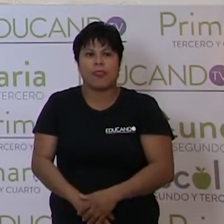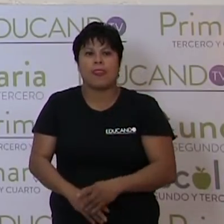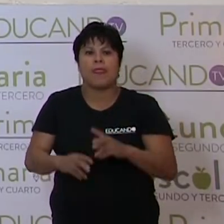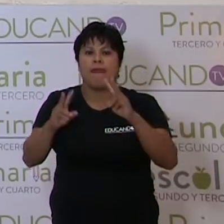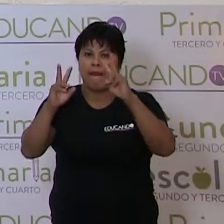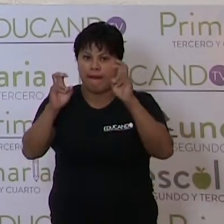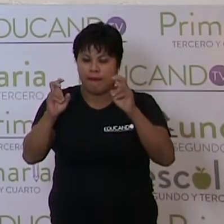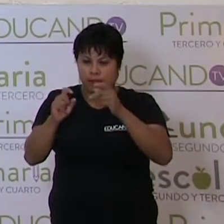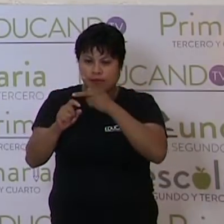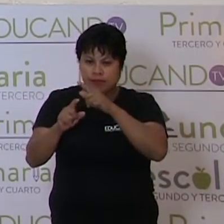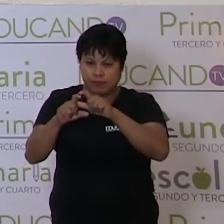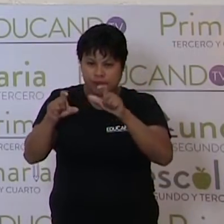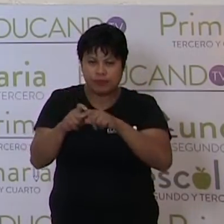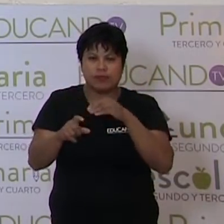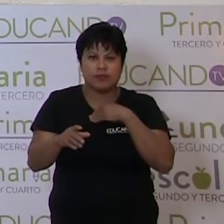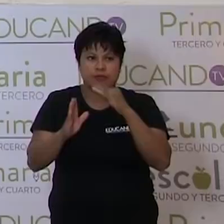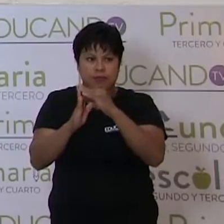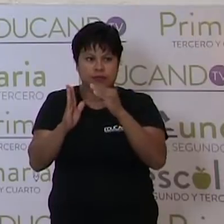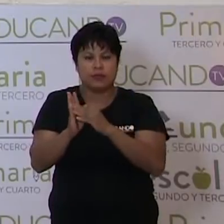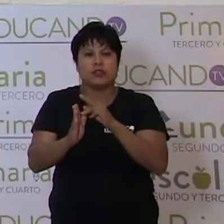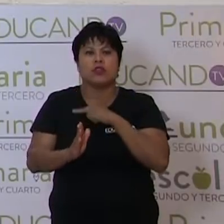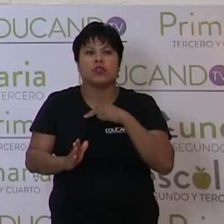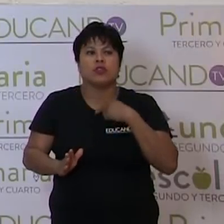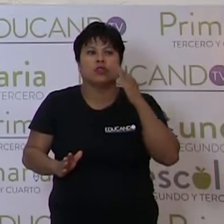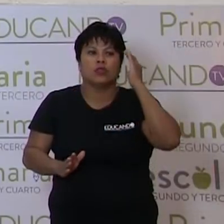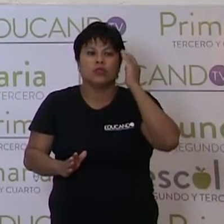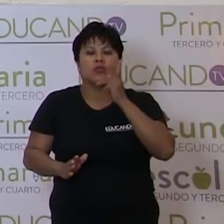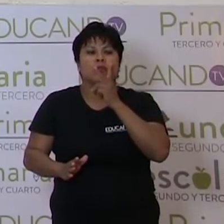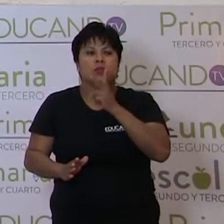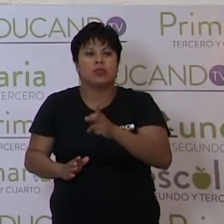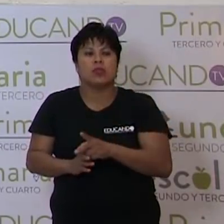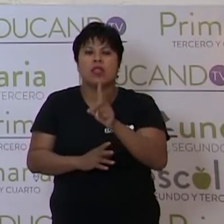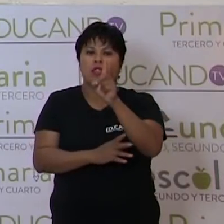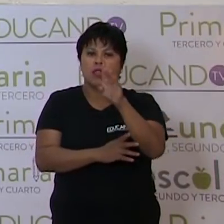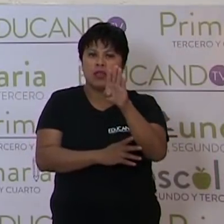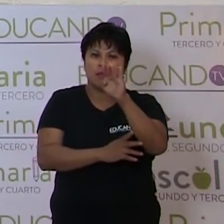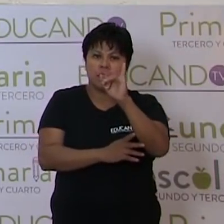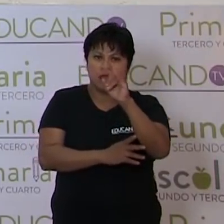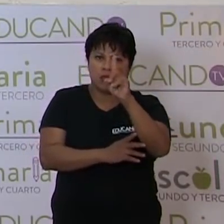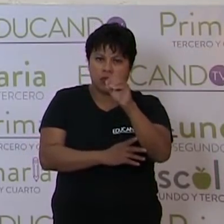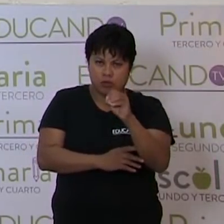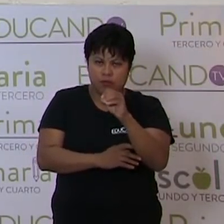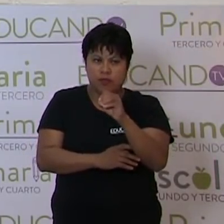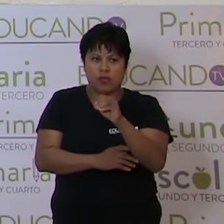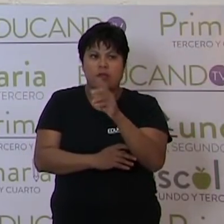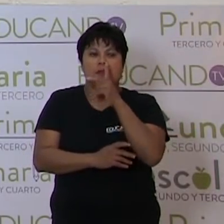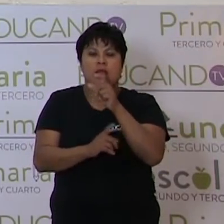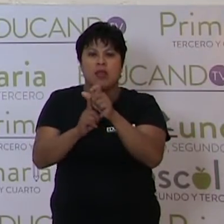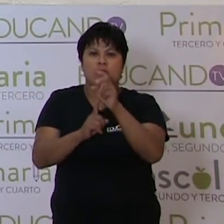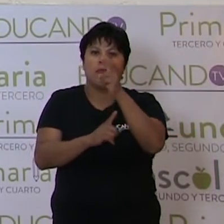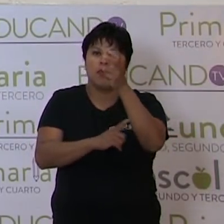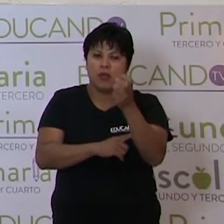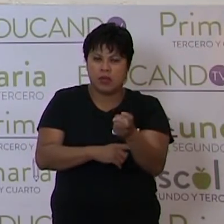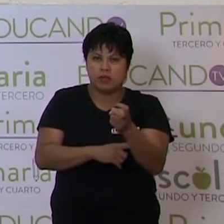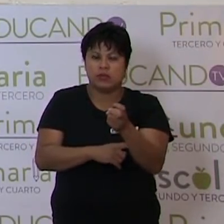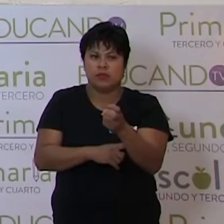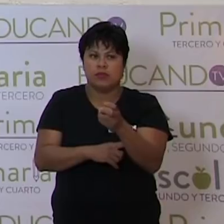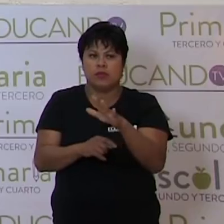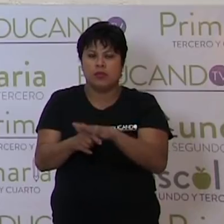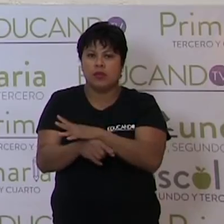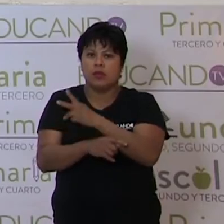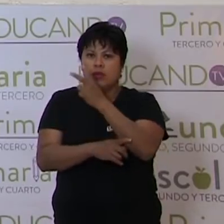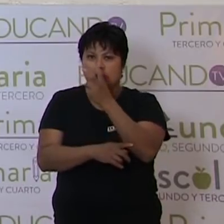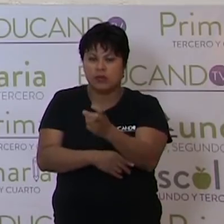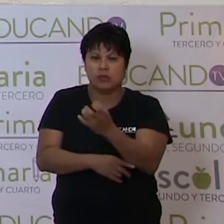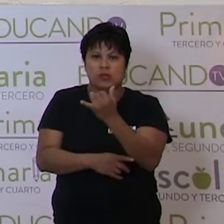textos que acabo de colocar. Conocimos la palabra debido, la frase por eso y